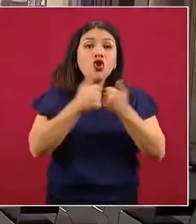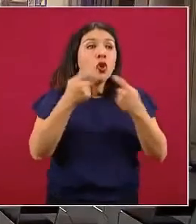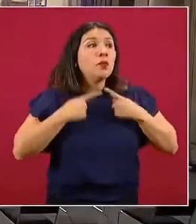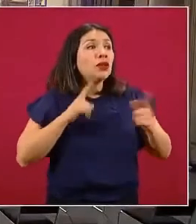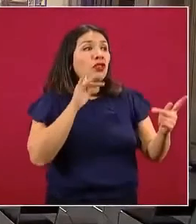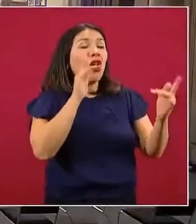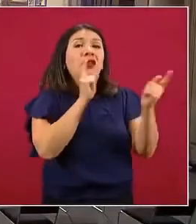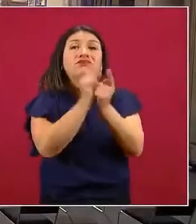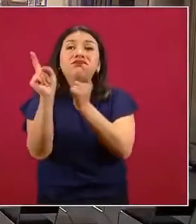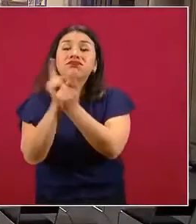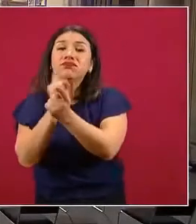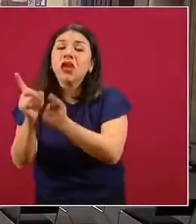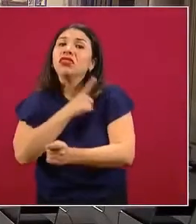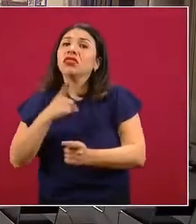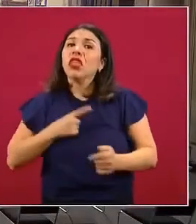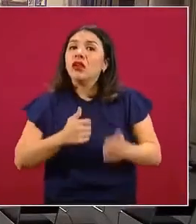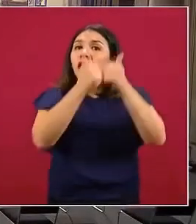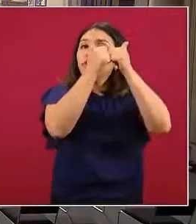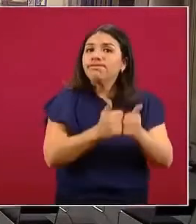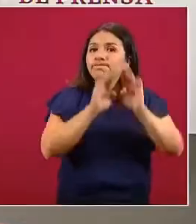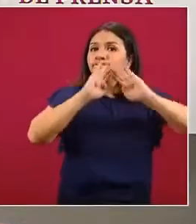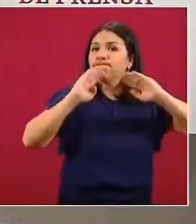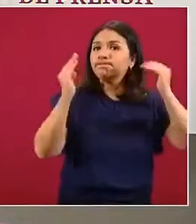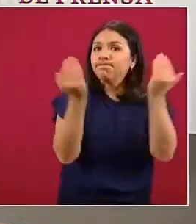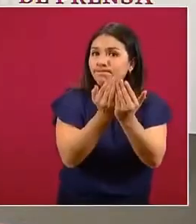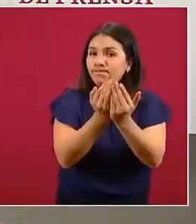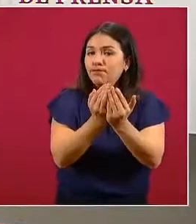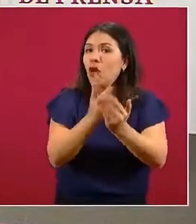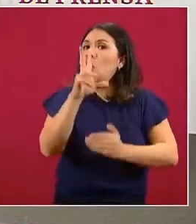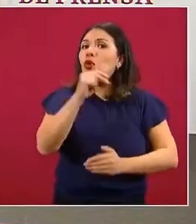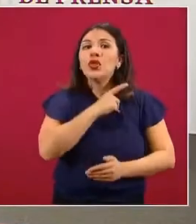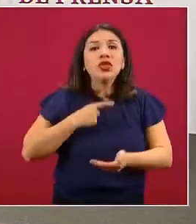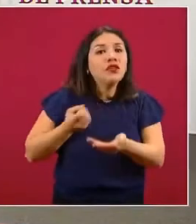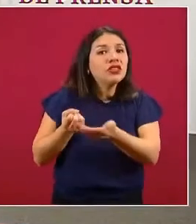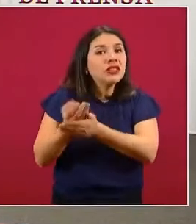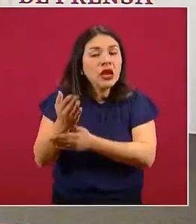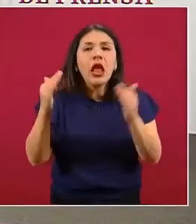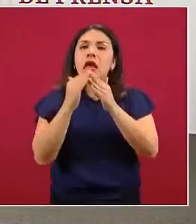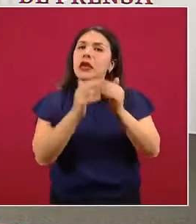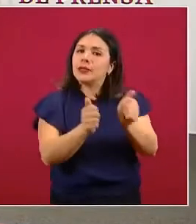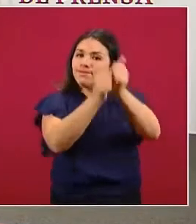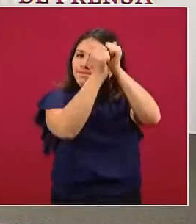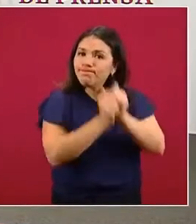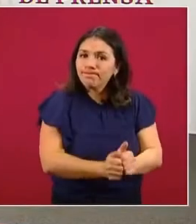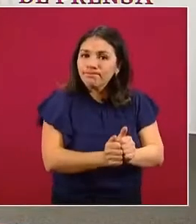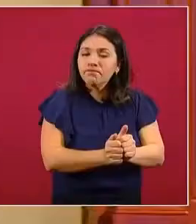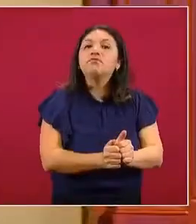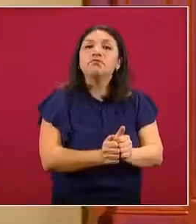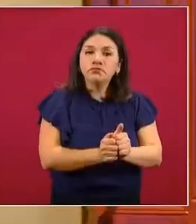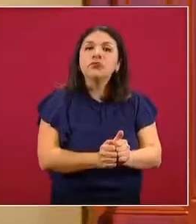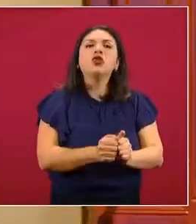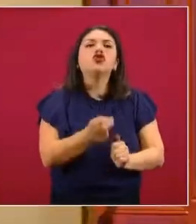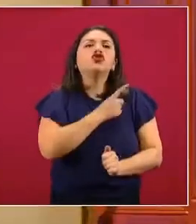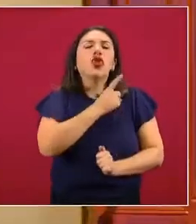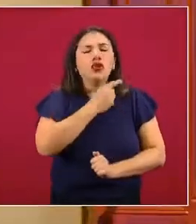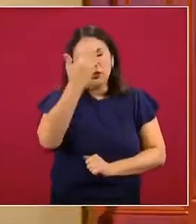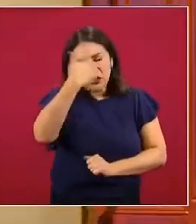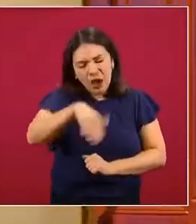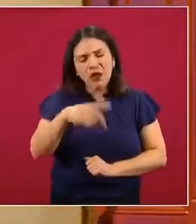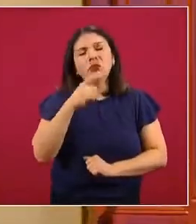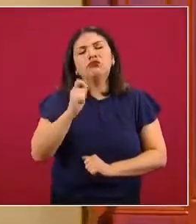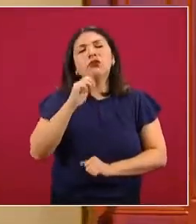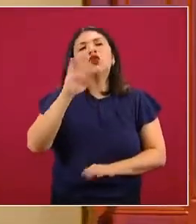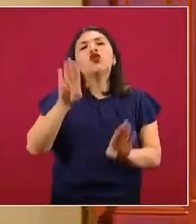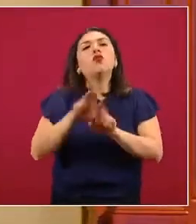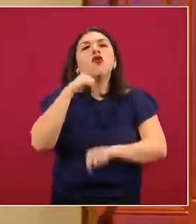contactos deben de mantenerse aislados, deben mantenerse resguardados en sus domicilios, un autorresguardo